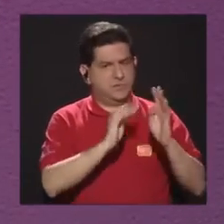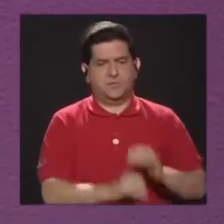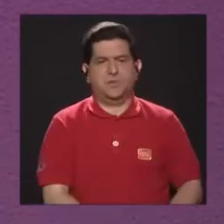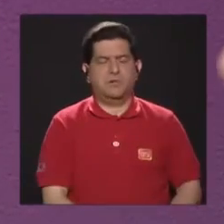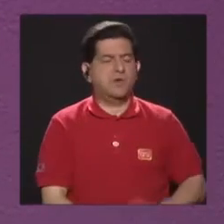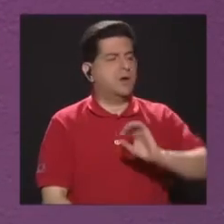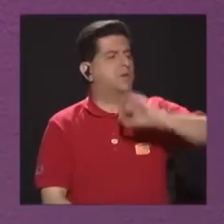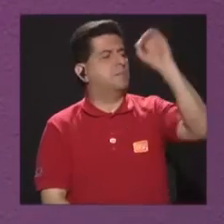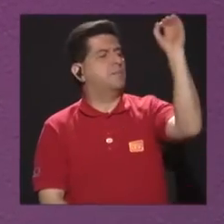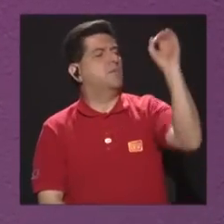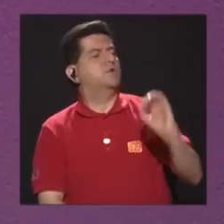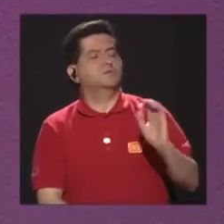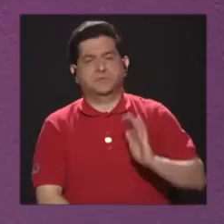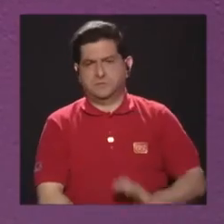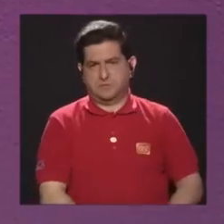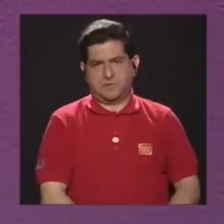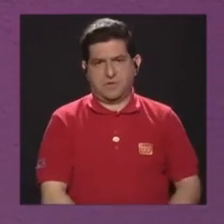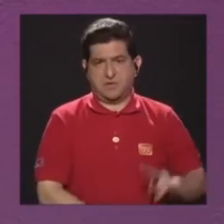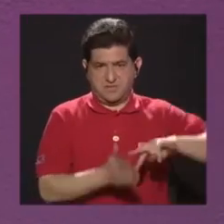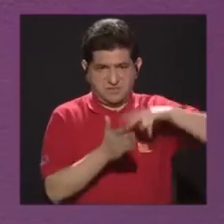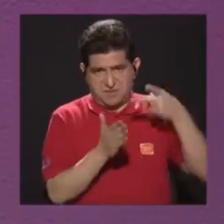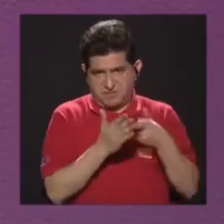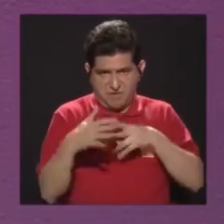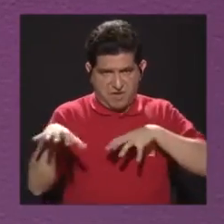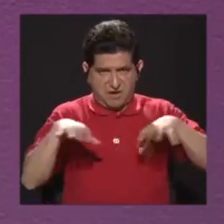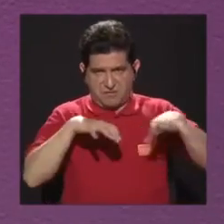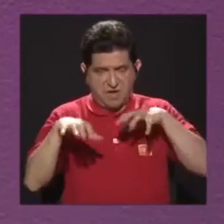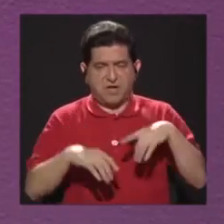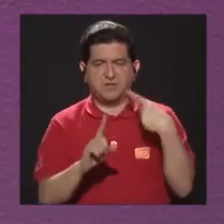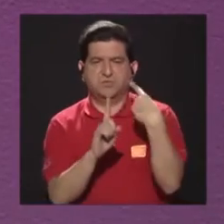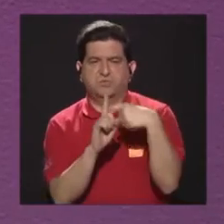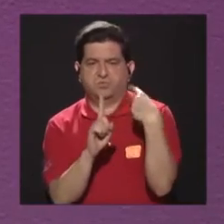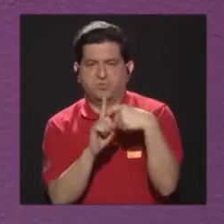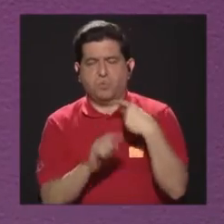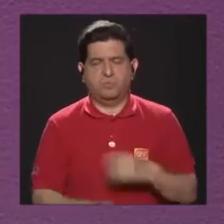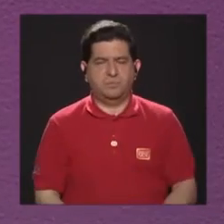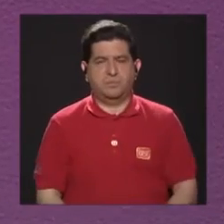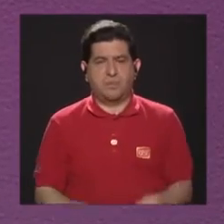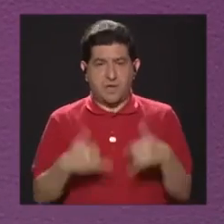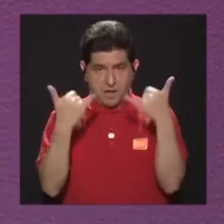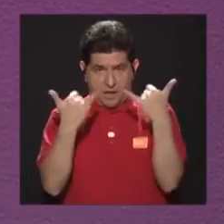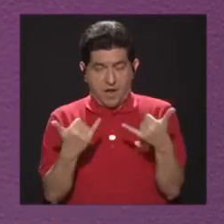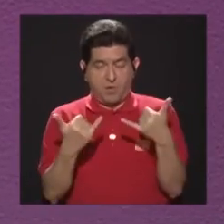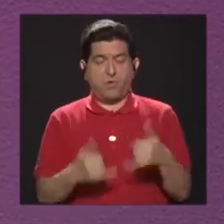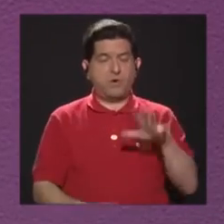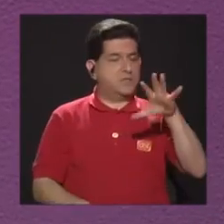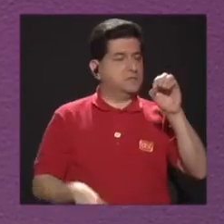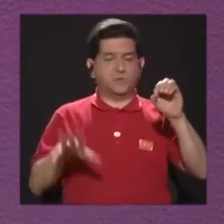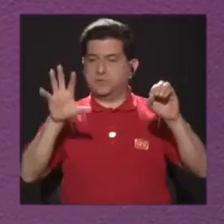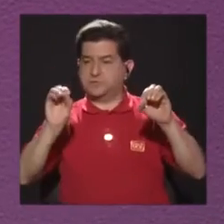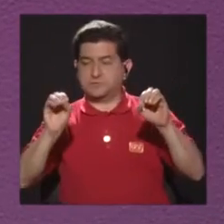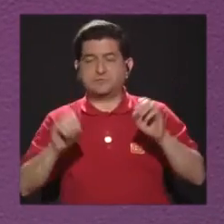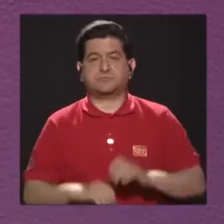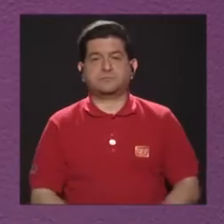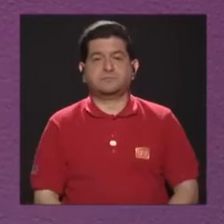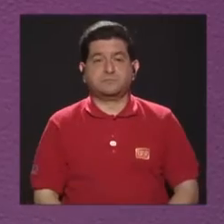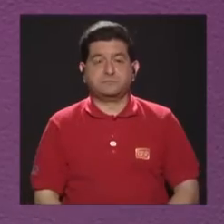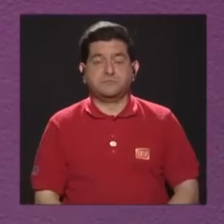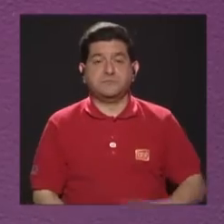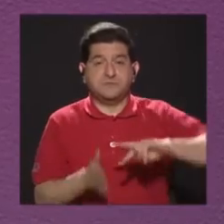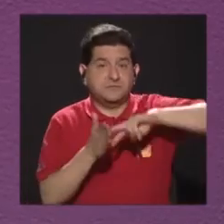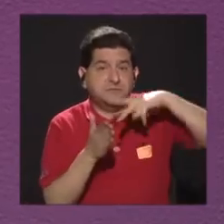un porcentaje y consistían en una acción afirmativa. En este momento, con la paridad, se va a